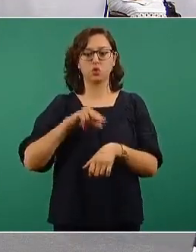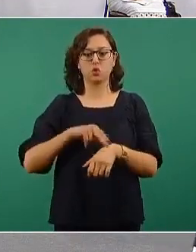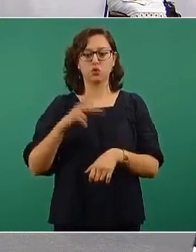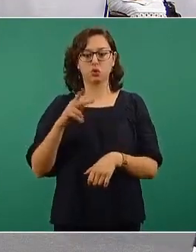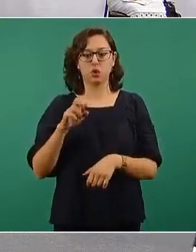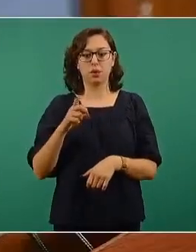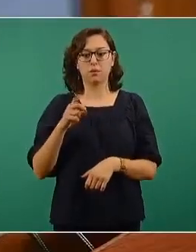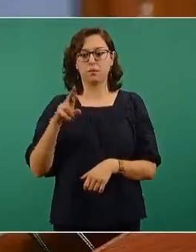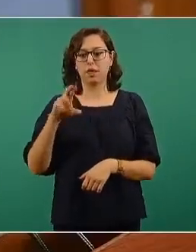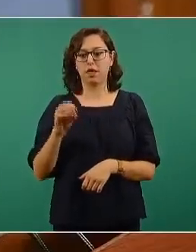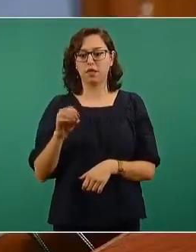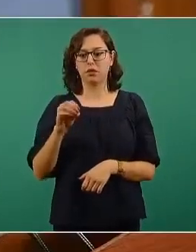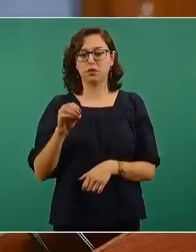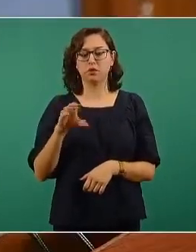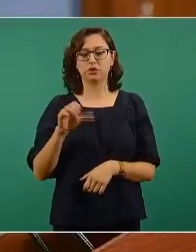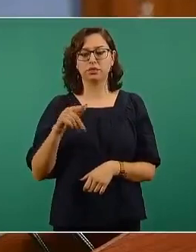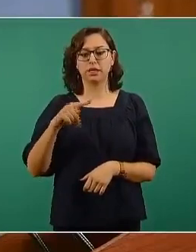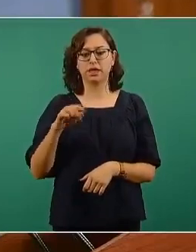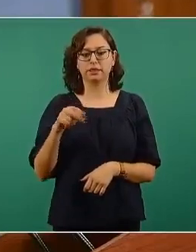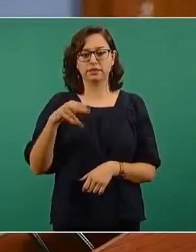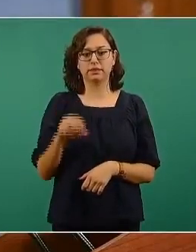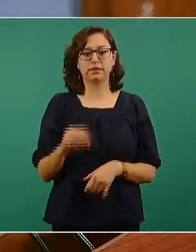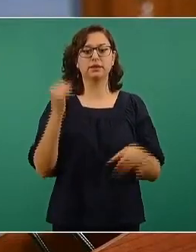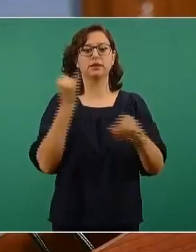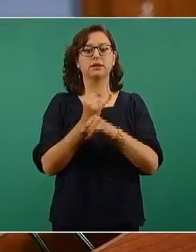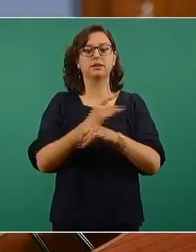Centeno, ¿qué información